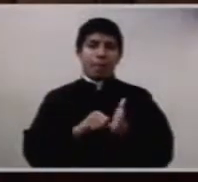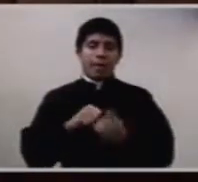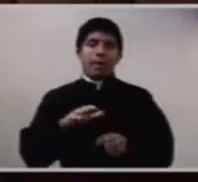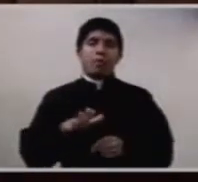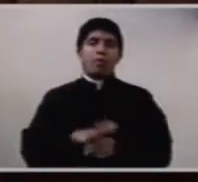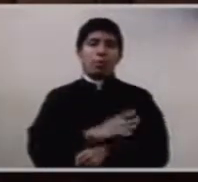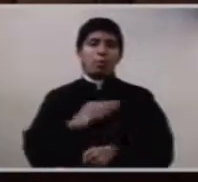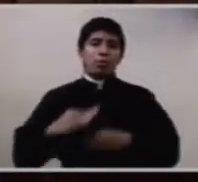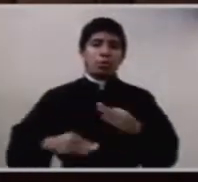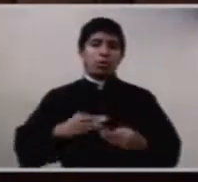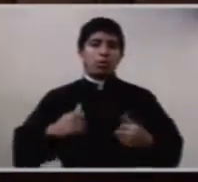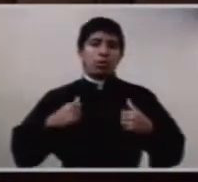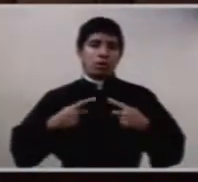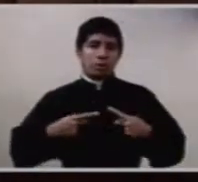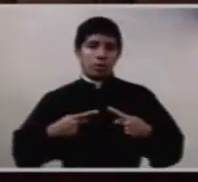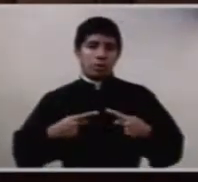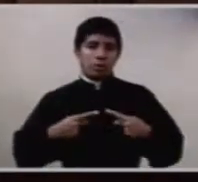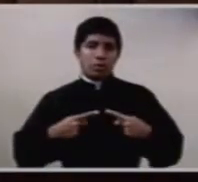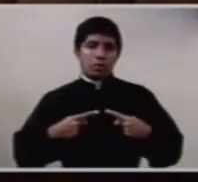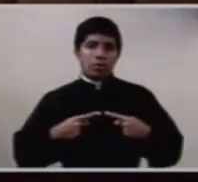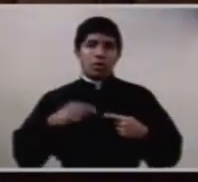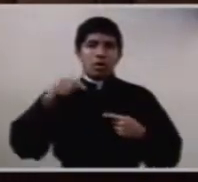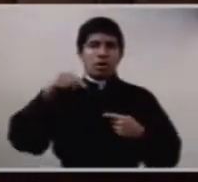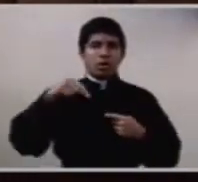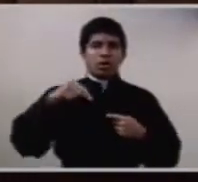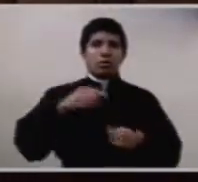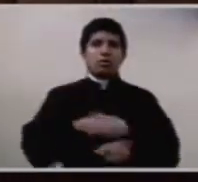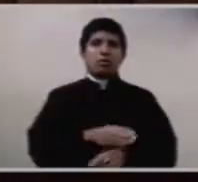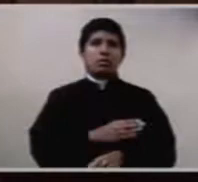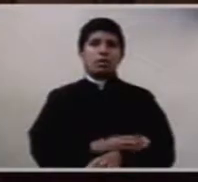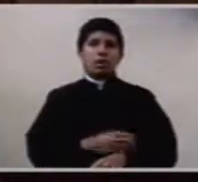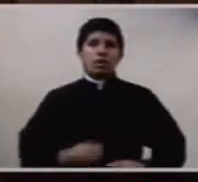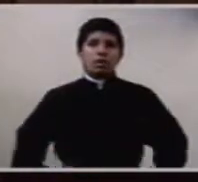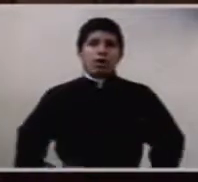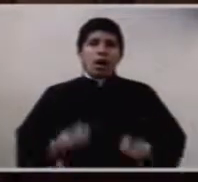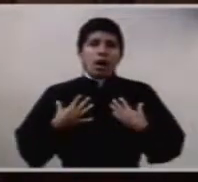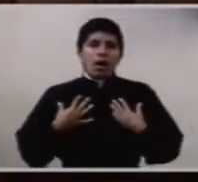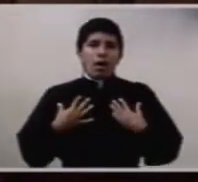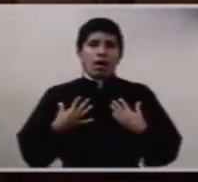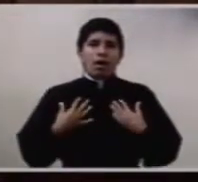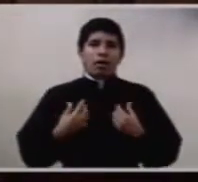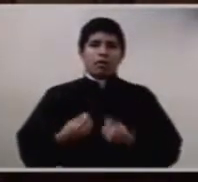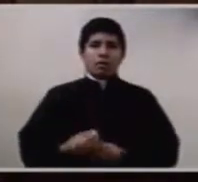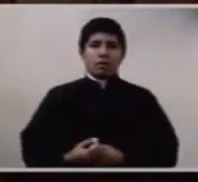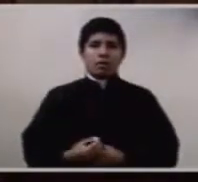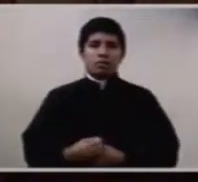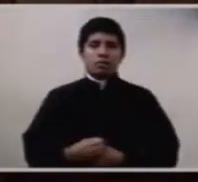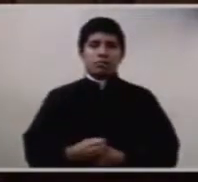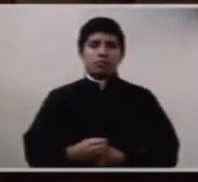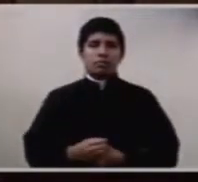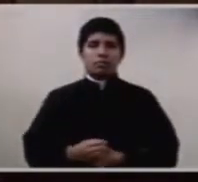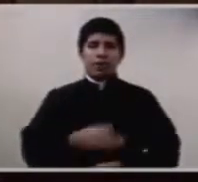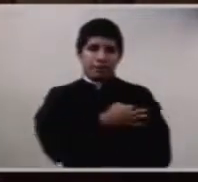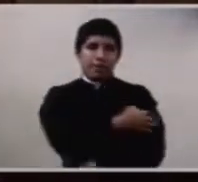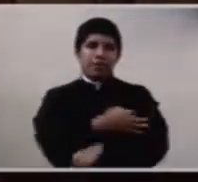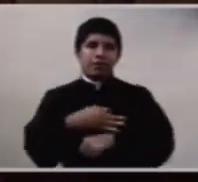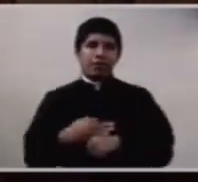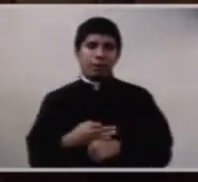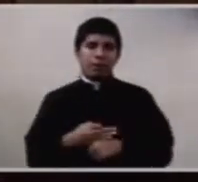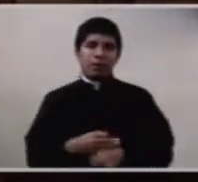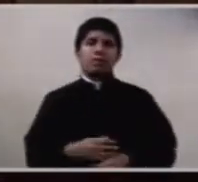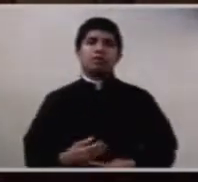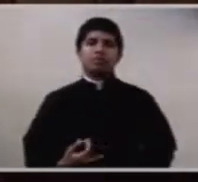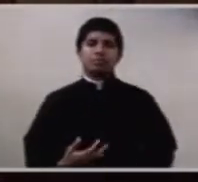que están luchando contra el cáncer de mama, por sus médicos y enfermeras, por sus familiares que les